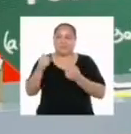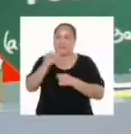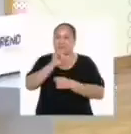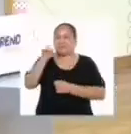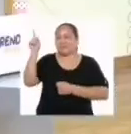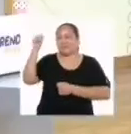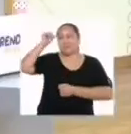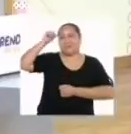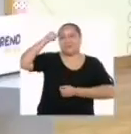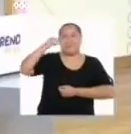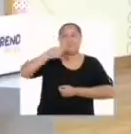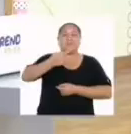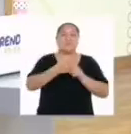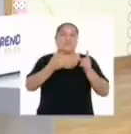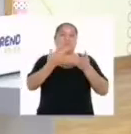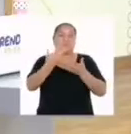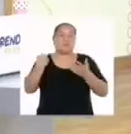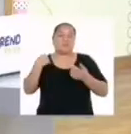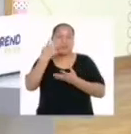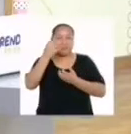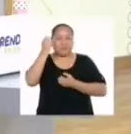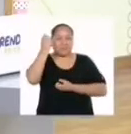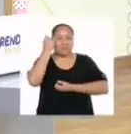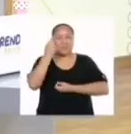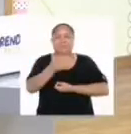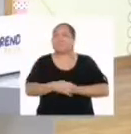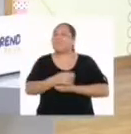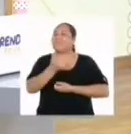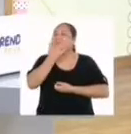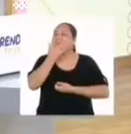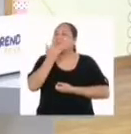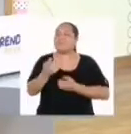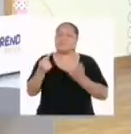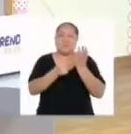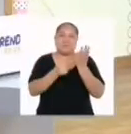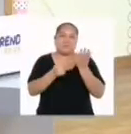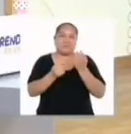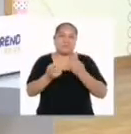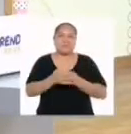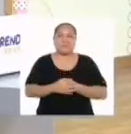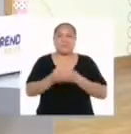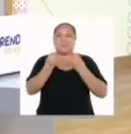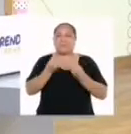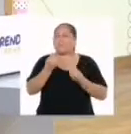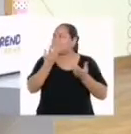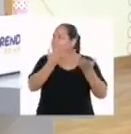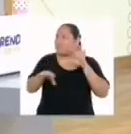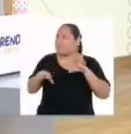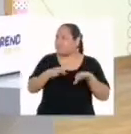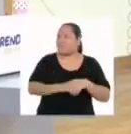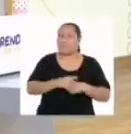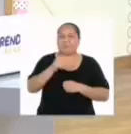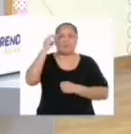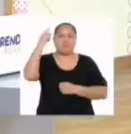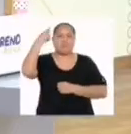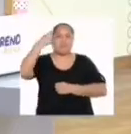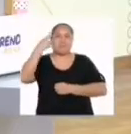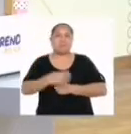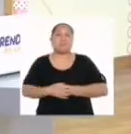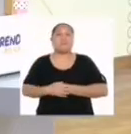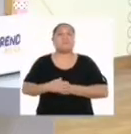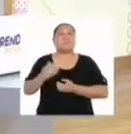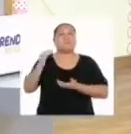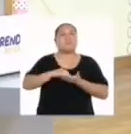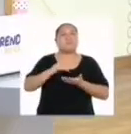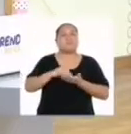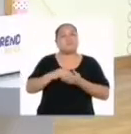lo recuerda. Pero antes me gustaría entender bien en qué consisten estas técnicas y cómo se llevan a cabo. Por ello, ¿por qué